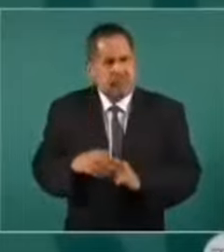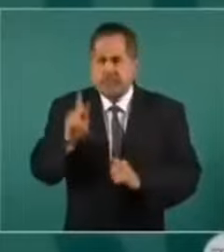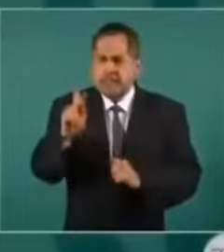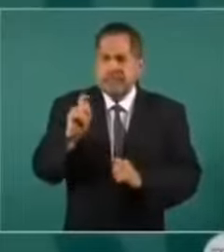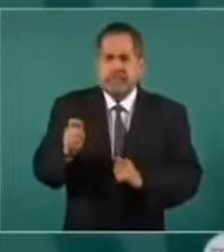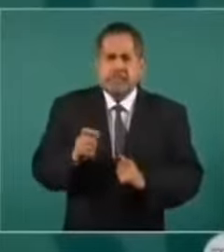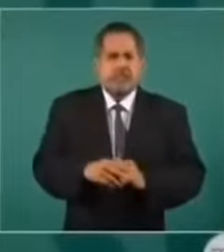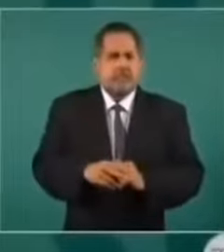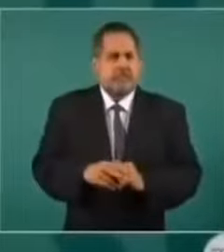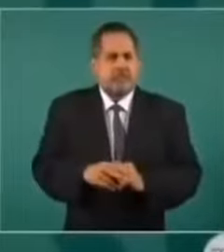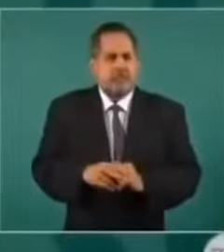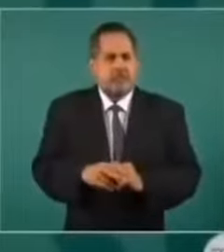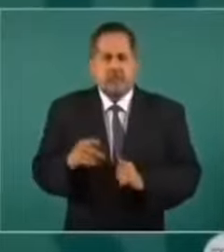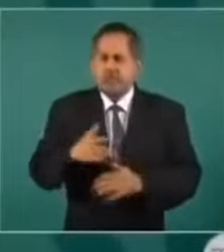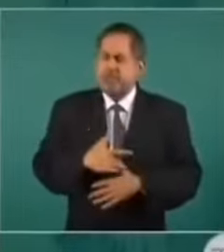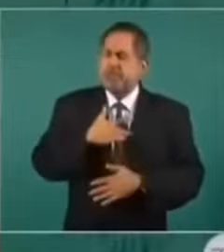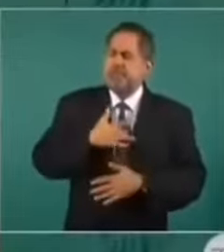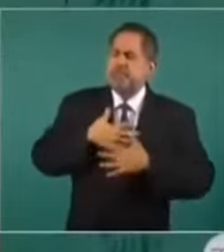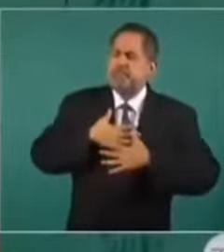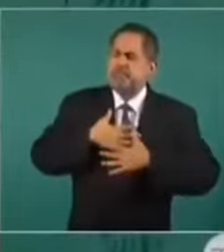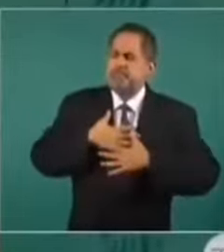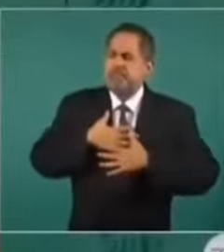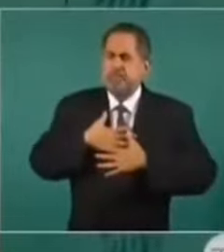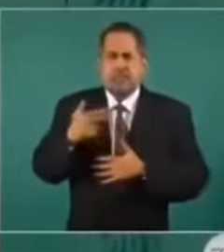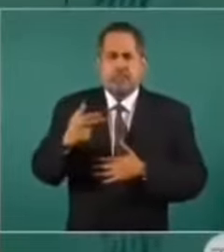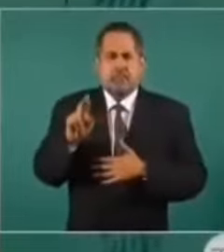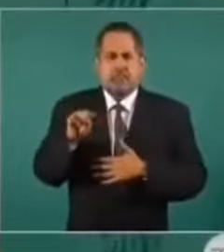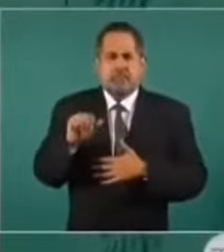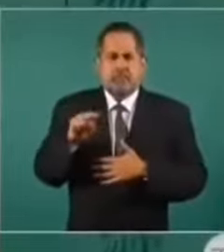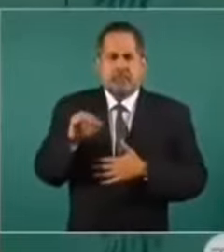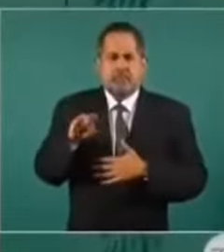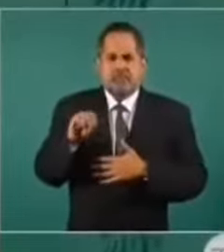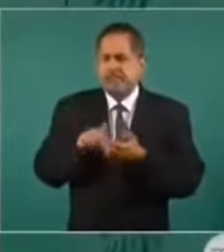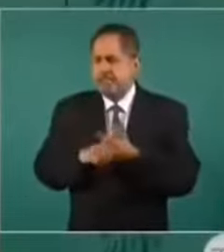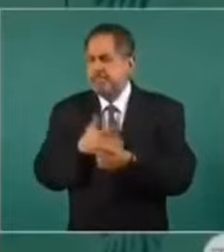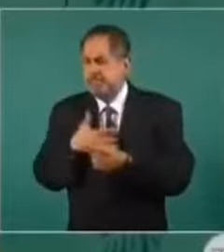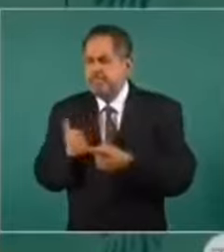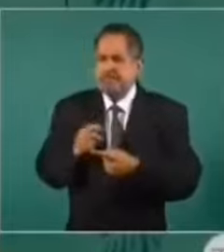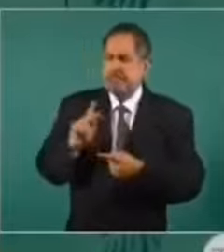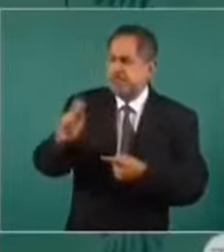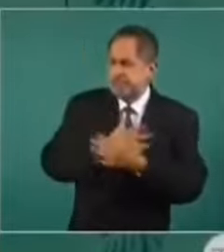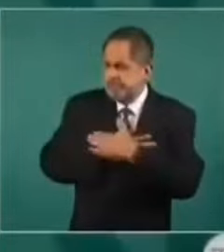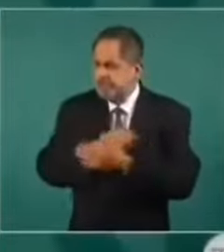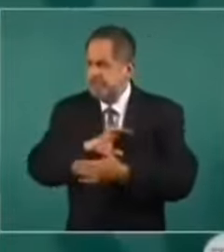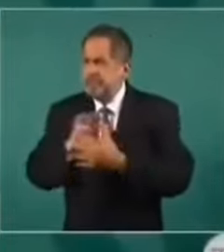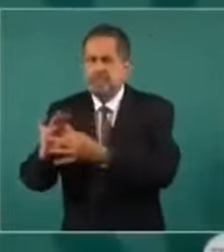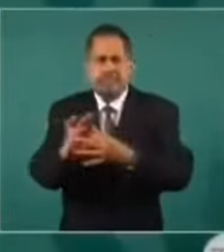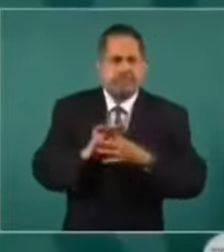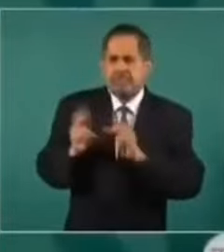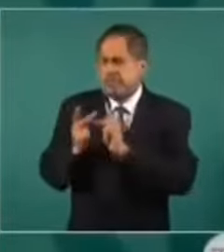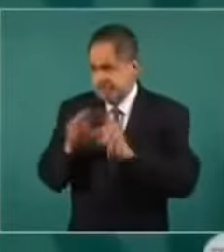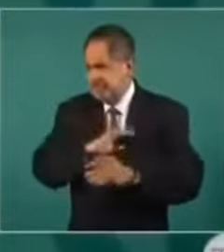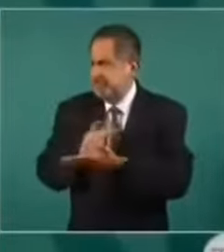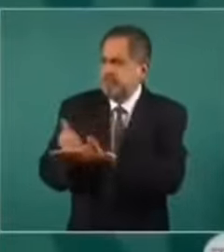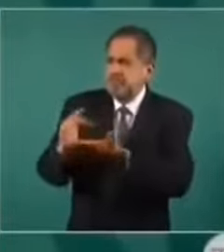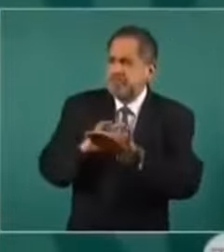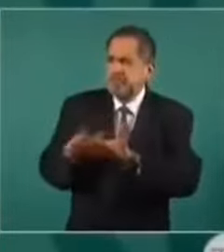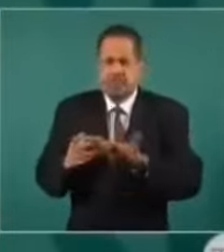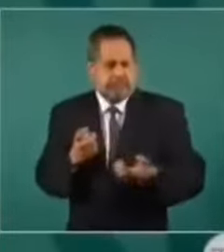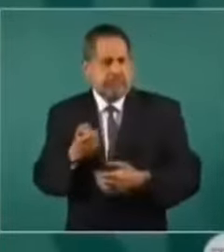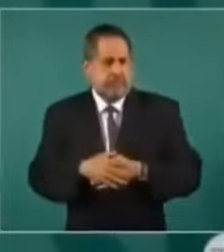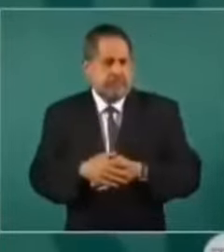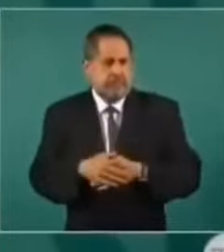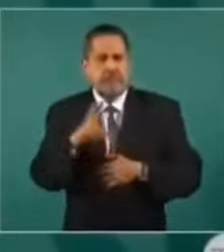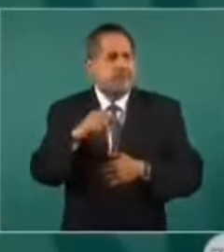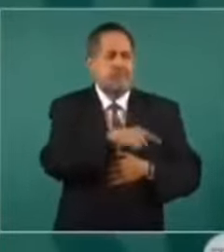pero con humanismo, con sentimientos, con amor al prójimo, no una clase